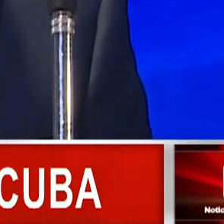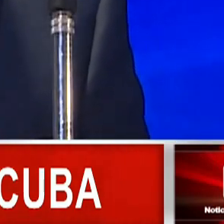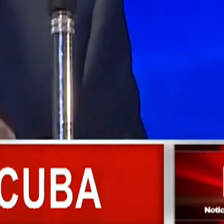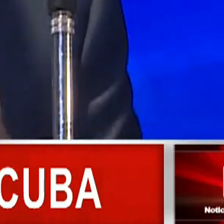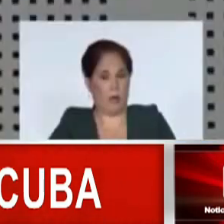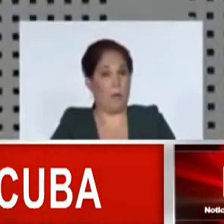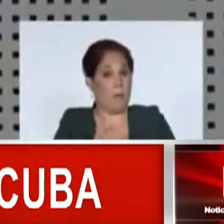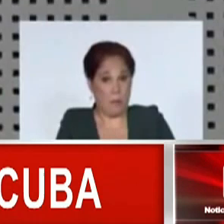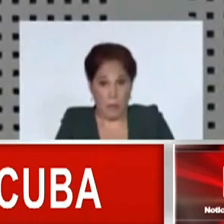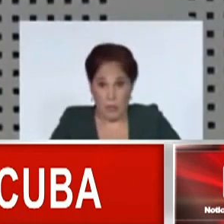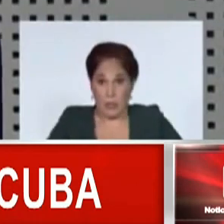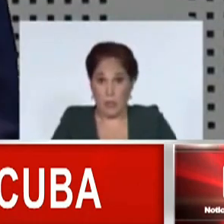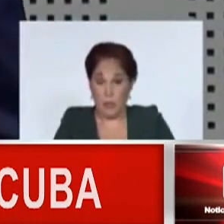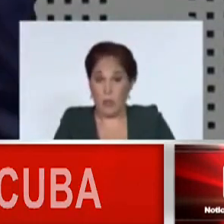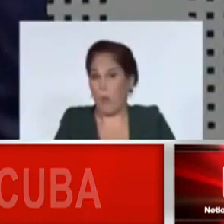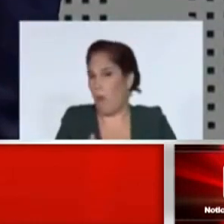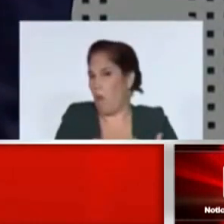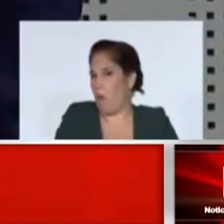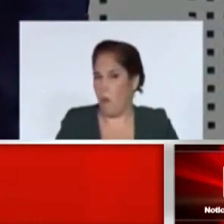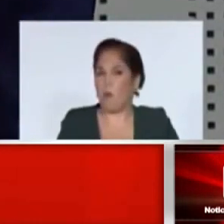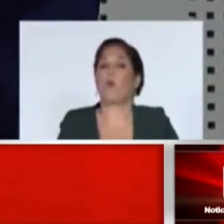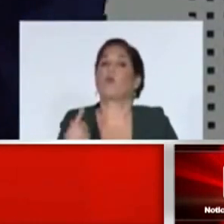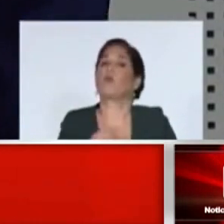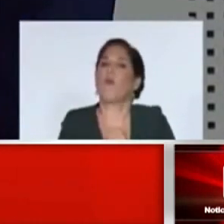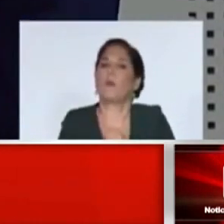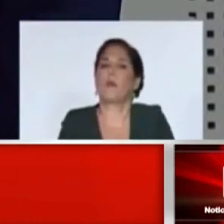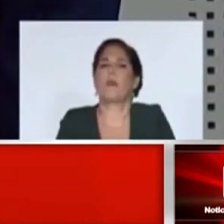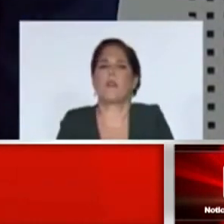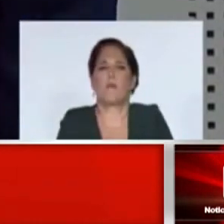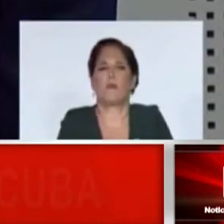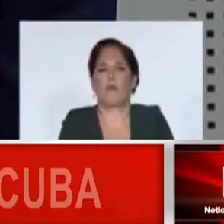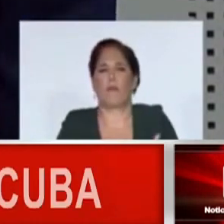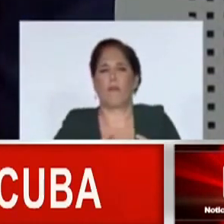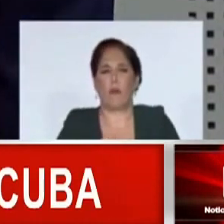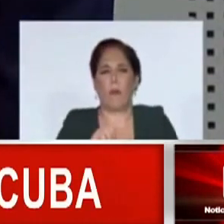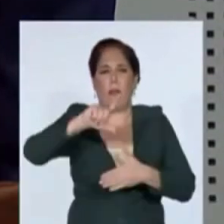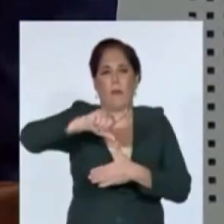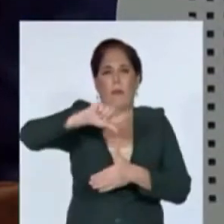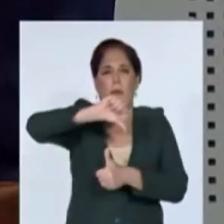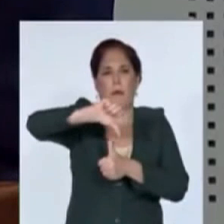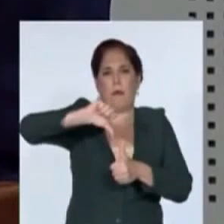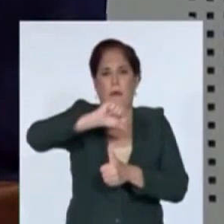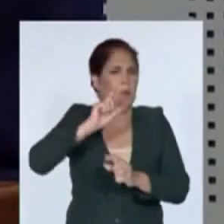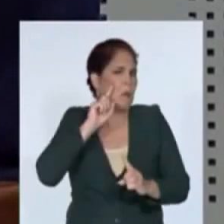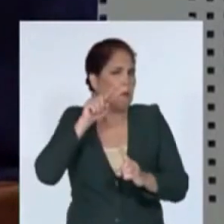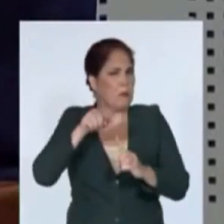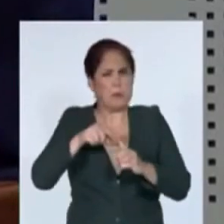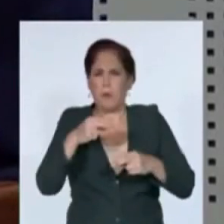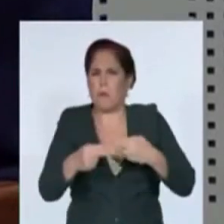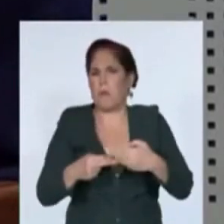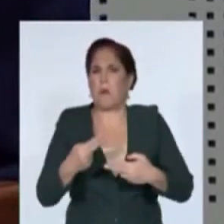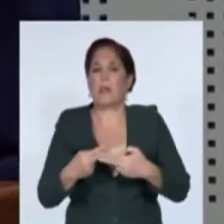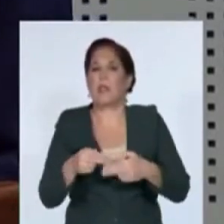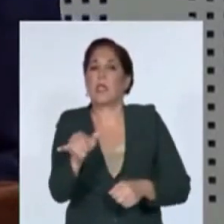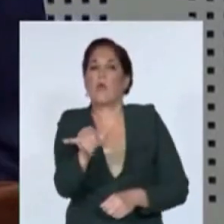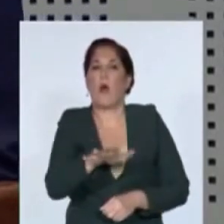social. A través de una coalición trabajaremos para impulsar una estrategia regional con el objetivo de construir un